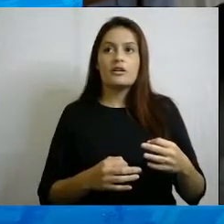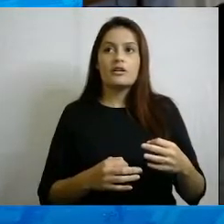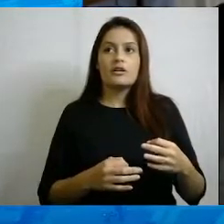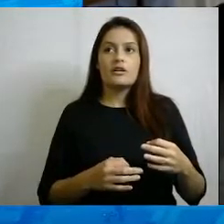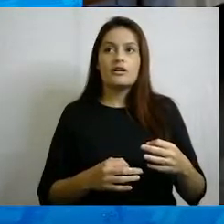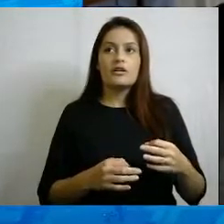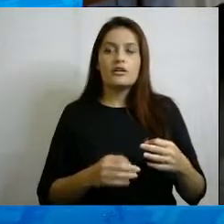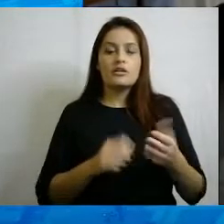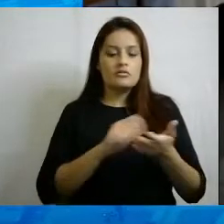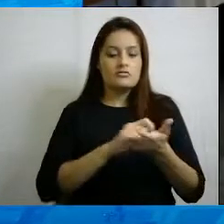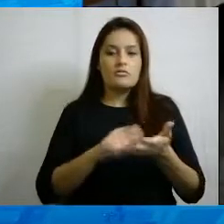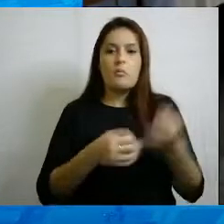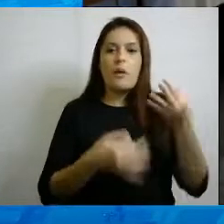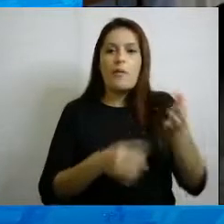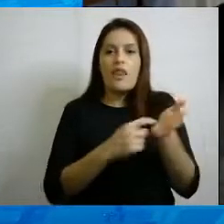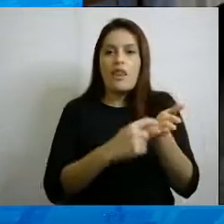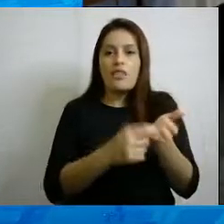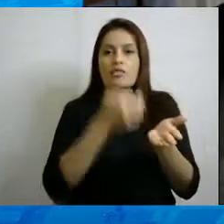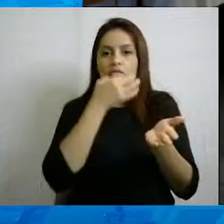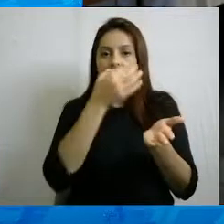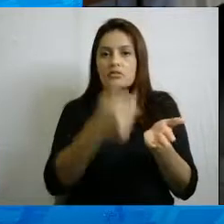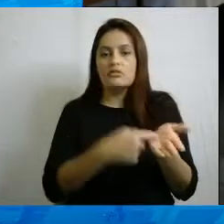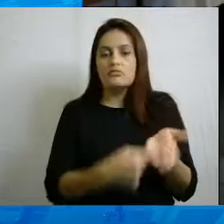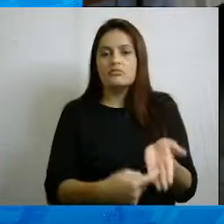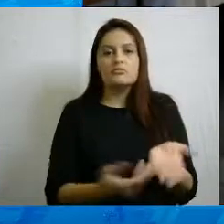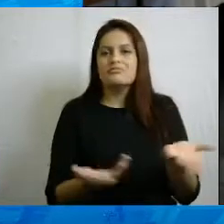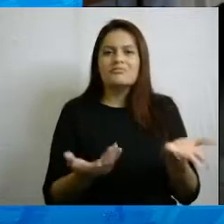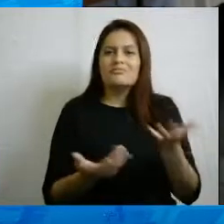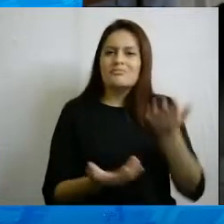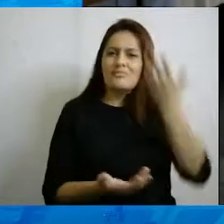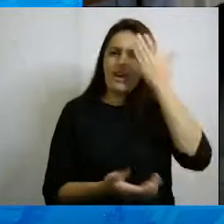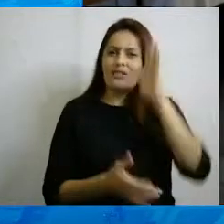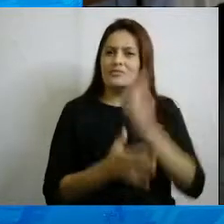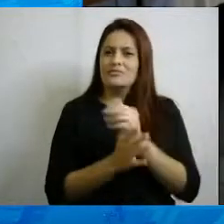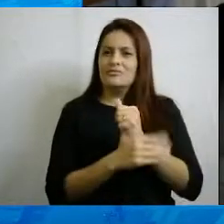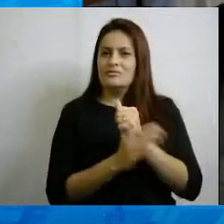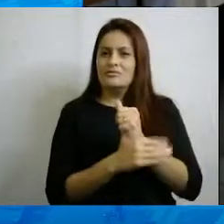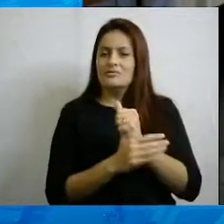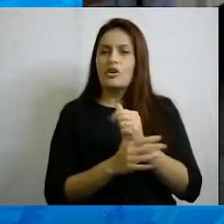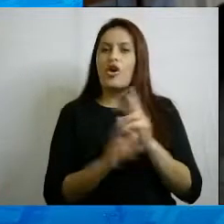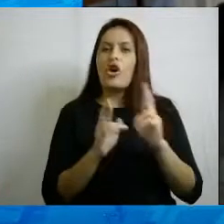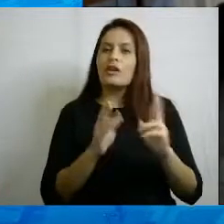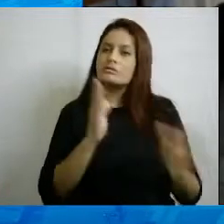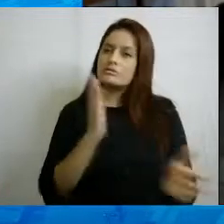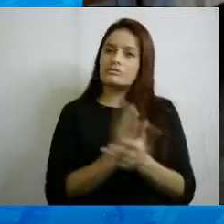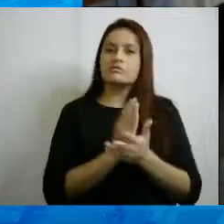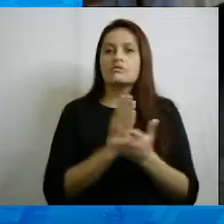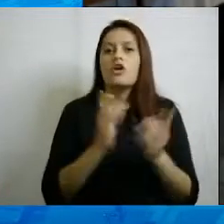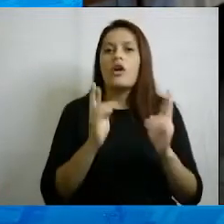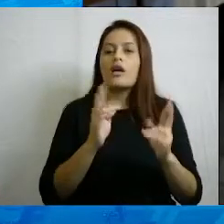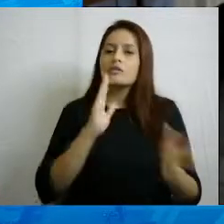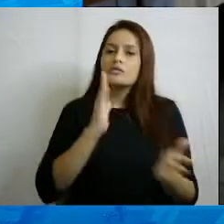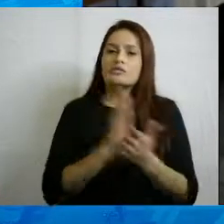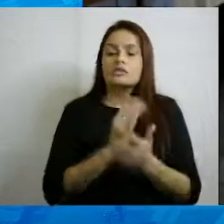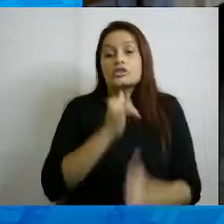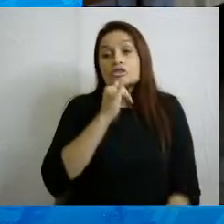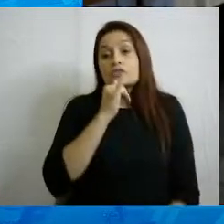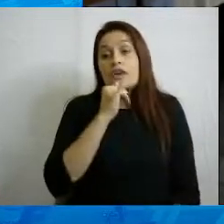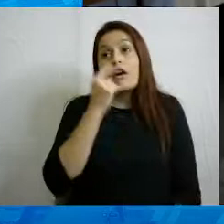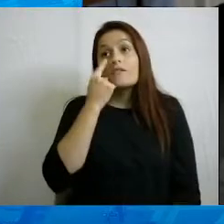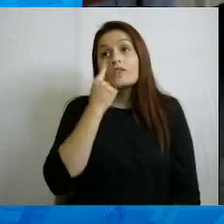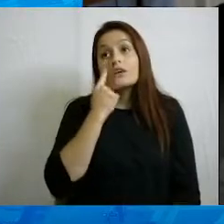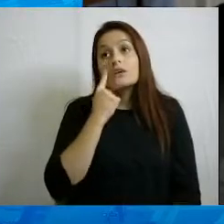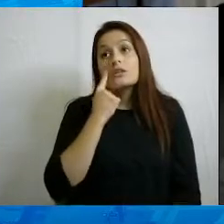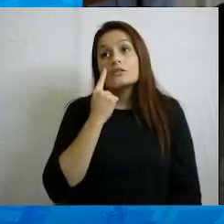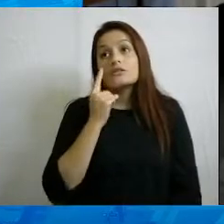mi escritura, tengo mis papeles, yo creo que hay que ver la forma, alcaldesa, ser un poquito más duro en este aspecto, legalmente, no sé, vea